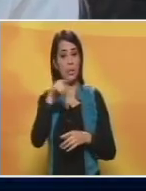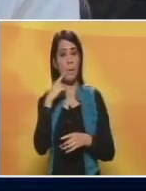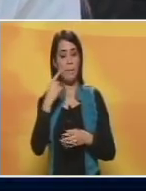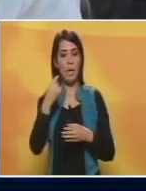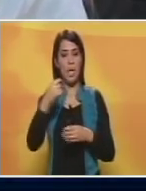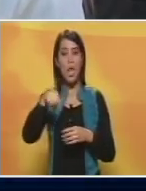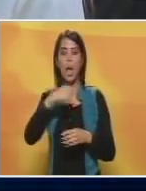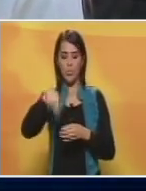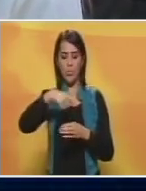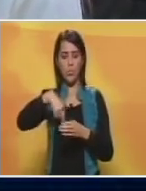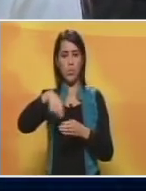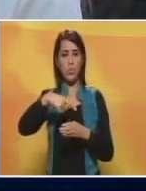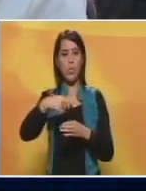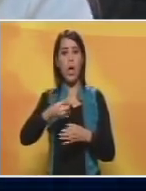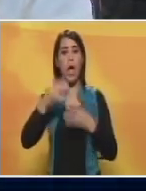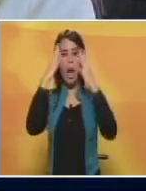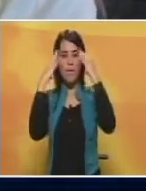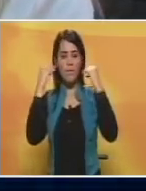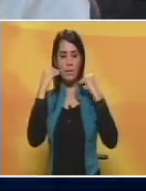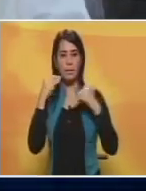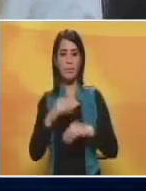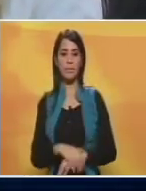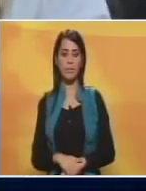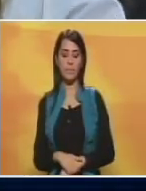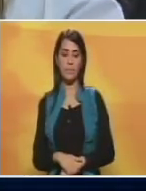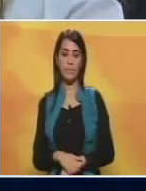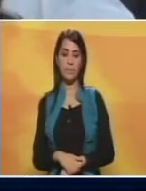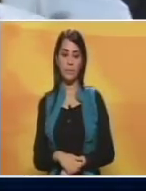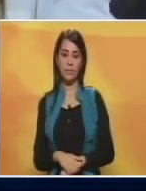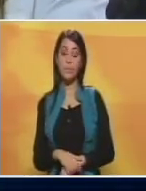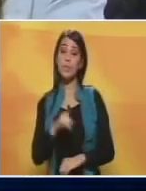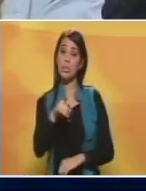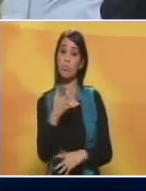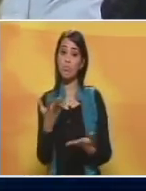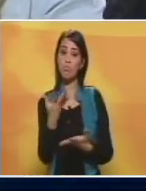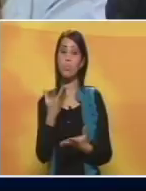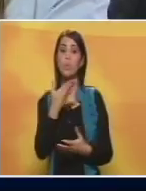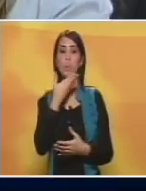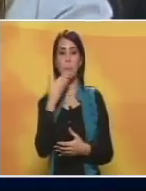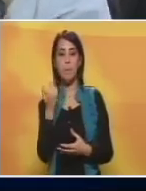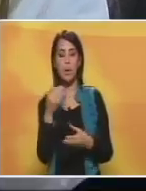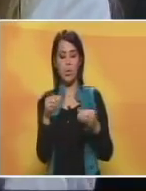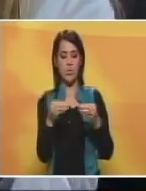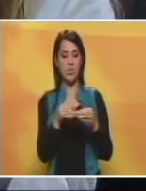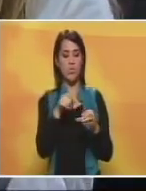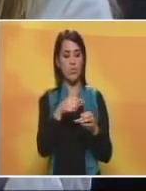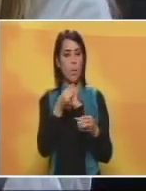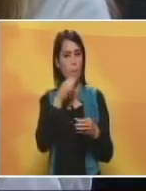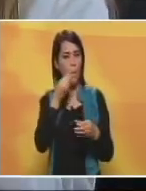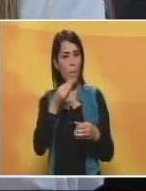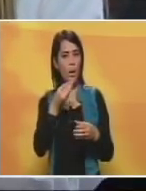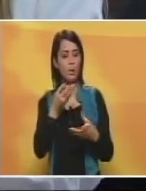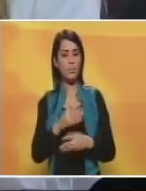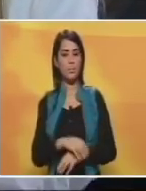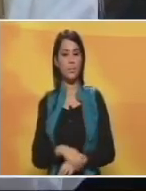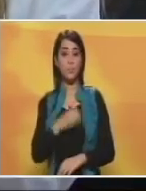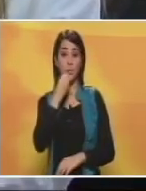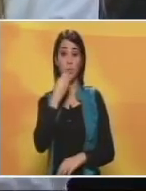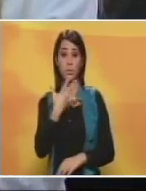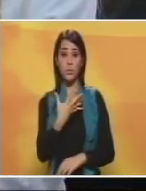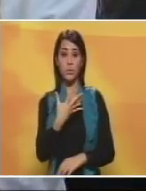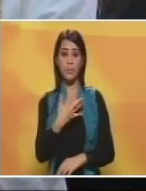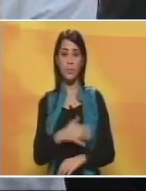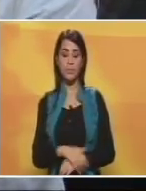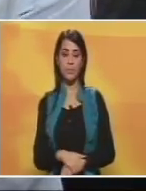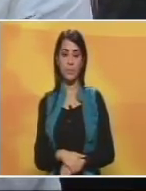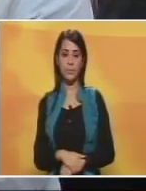de avena y eso es lo que tomo durante esa comida. Y de esa manera construimos una proteína de buena calidad como